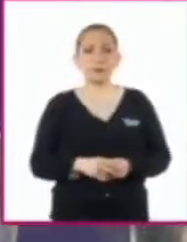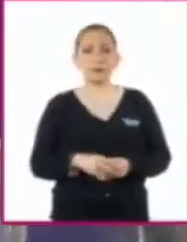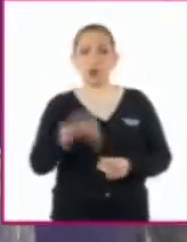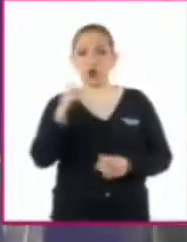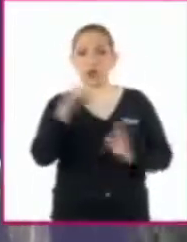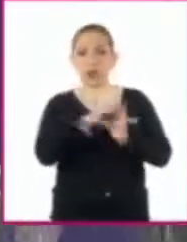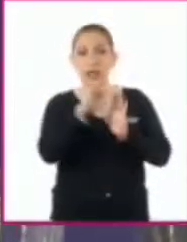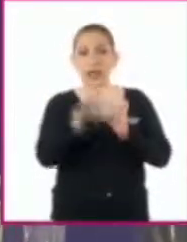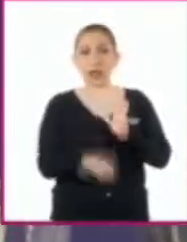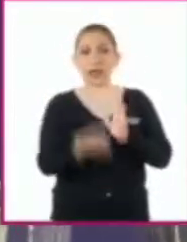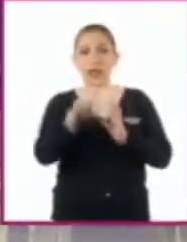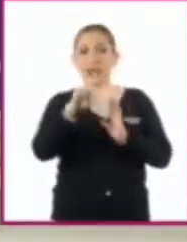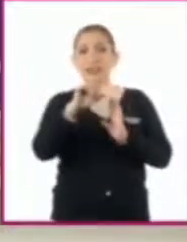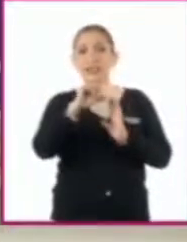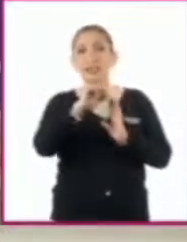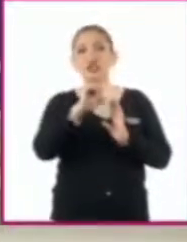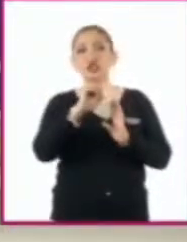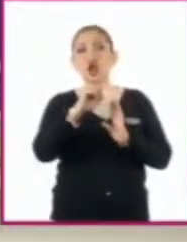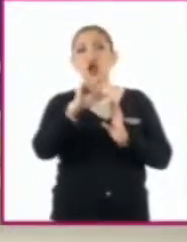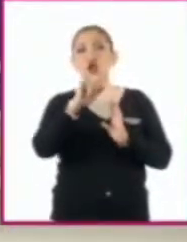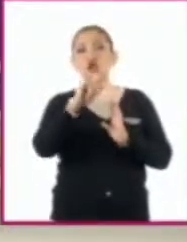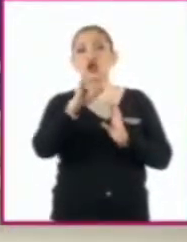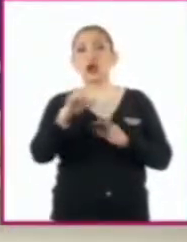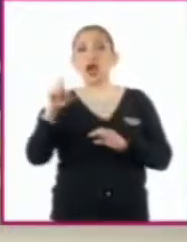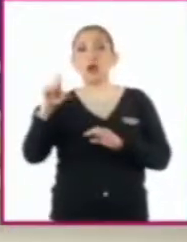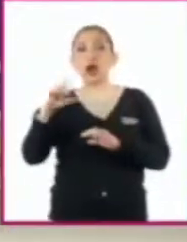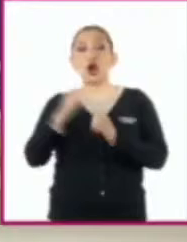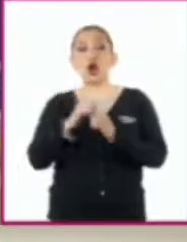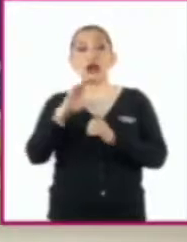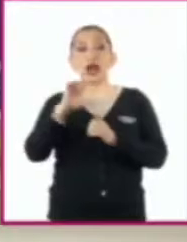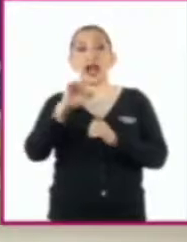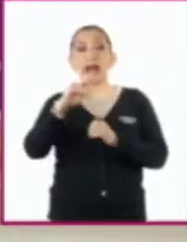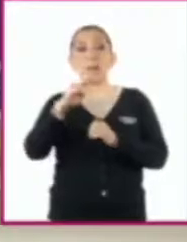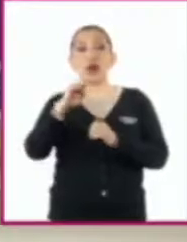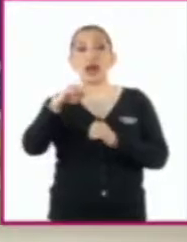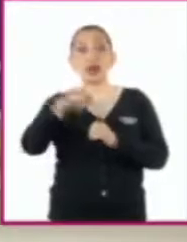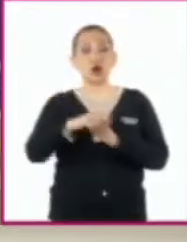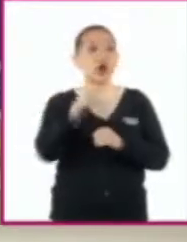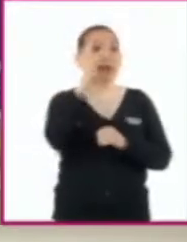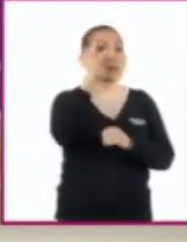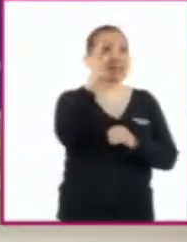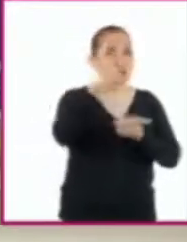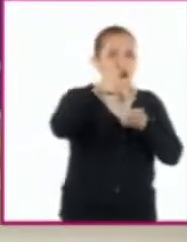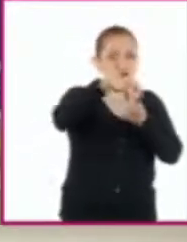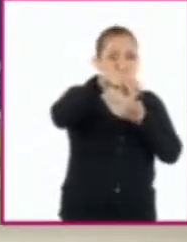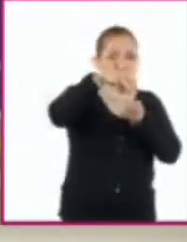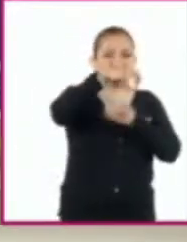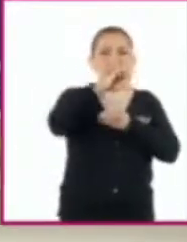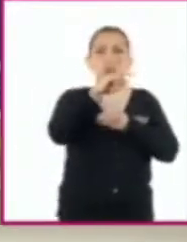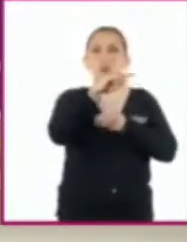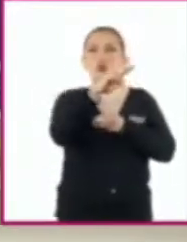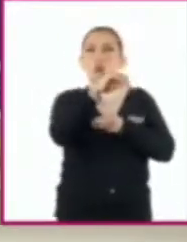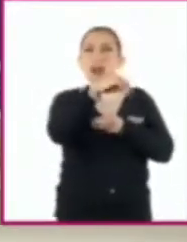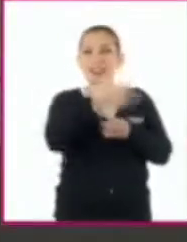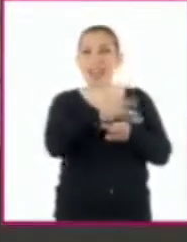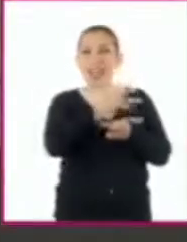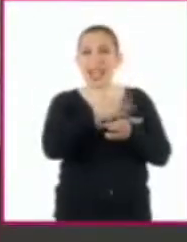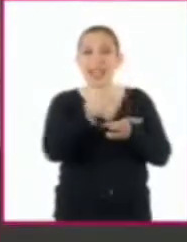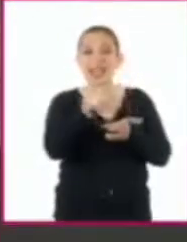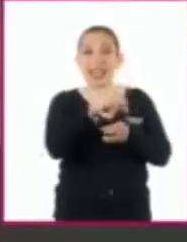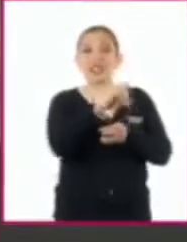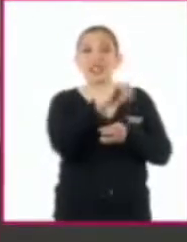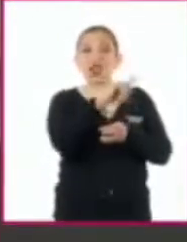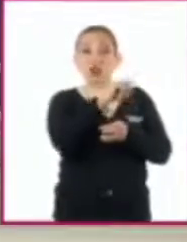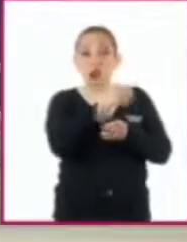Otro ejemplo de disoluciones son las aguas carbonatadas y los vinos espumosos, los cuales son